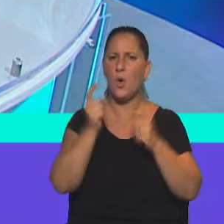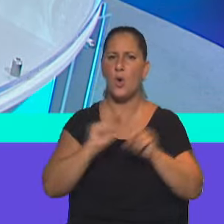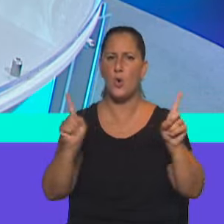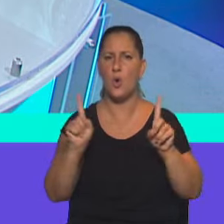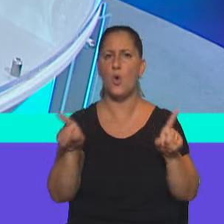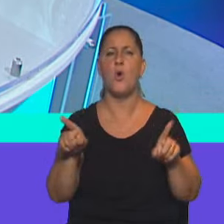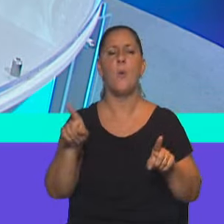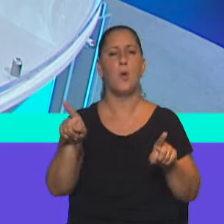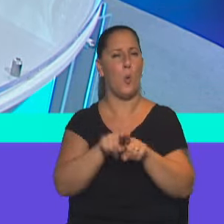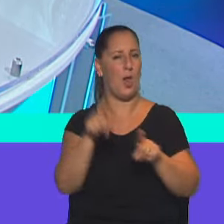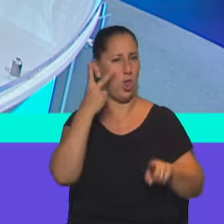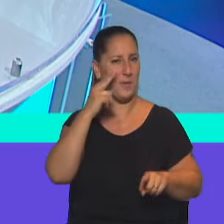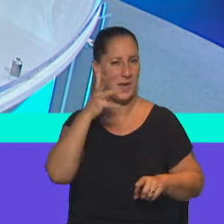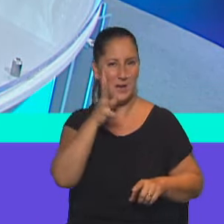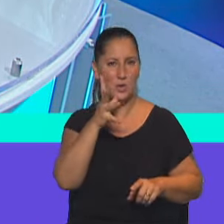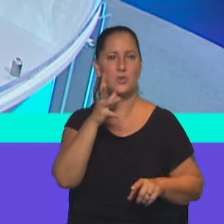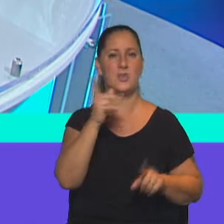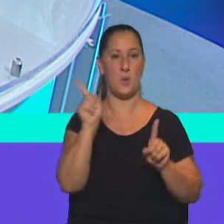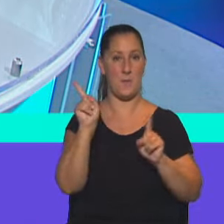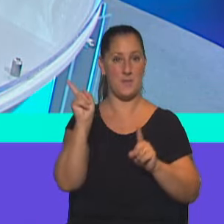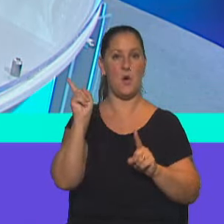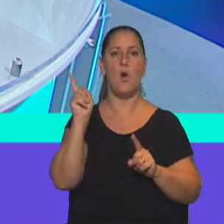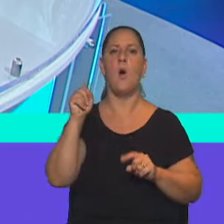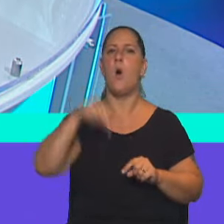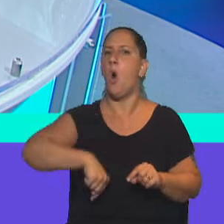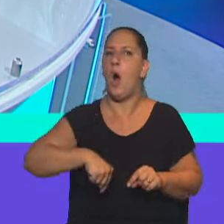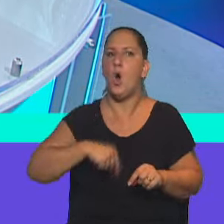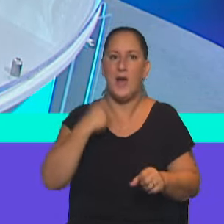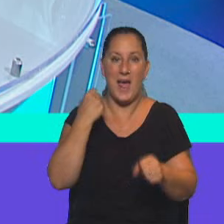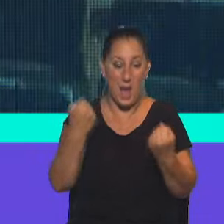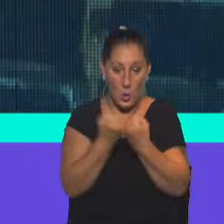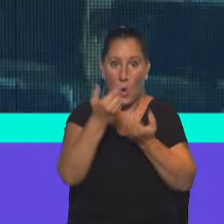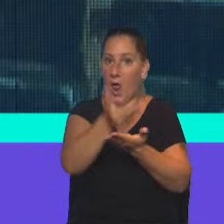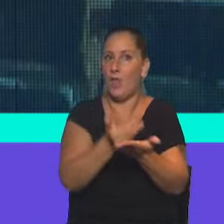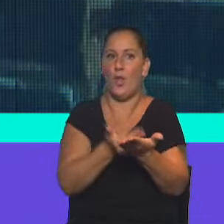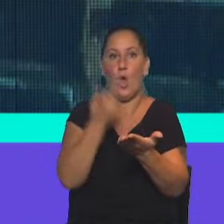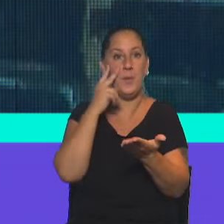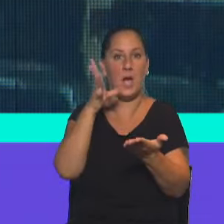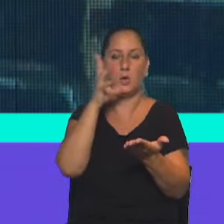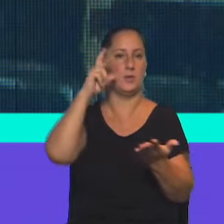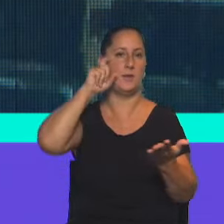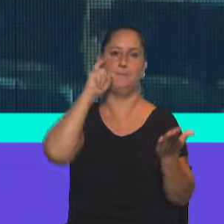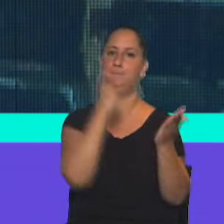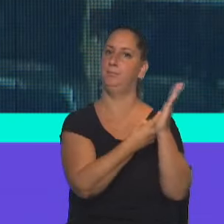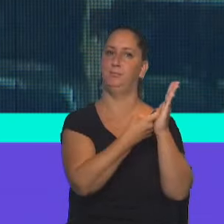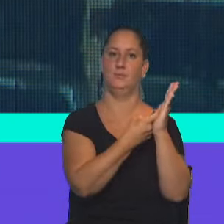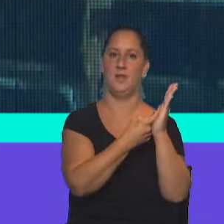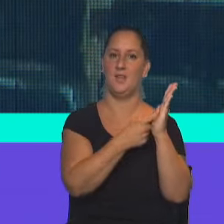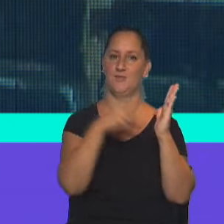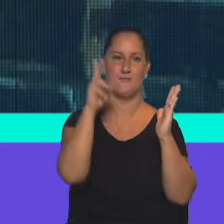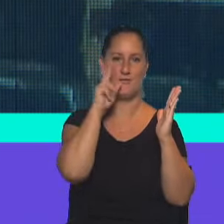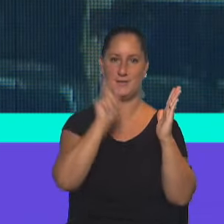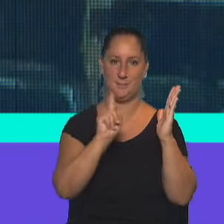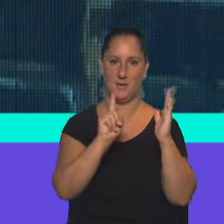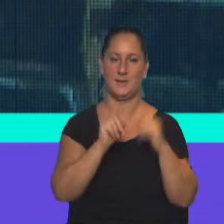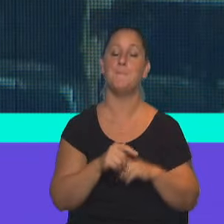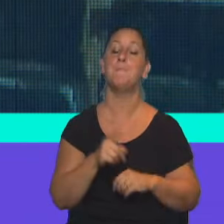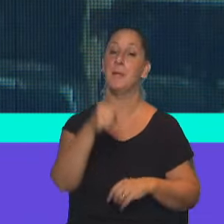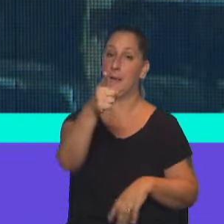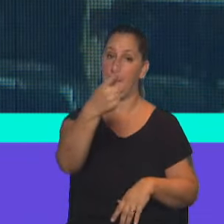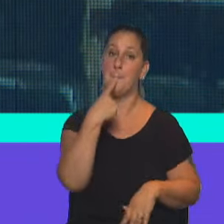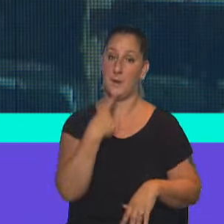otan señalando que el acuerdo de mix de 2014 no se estaba respetando bien es una buena pregunta